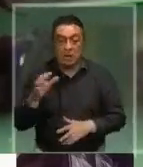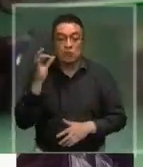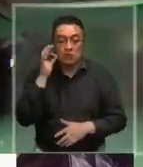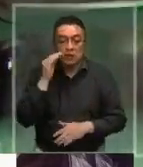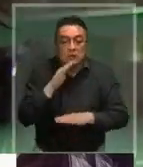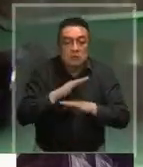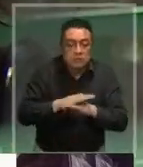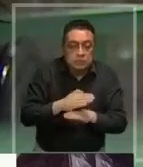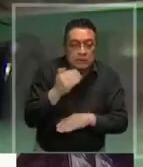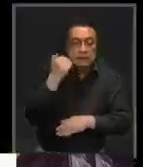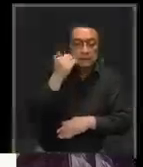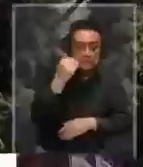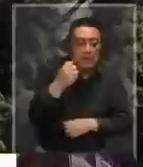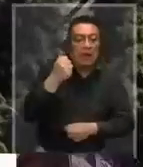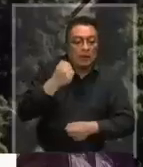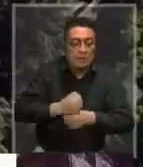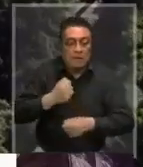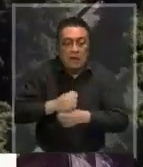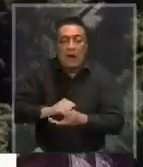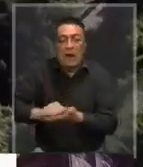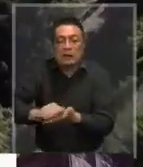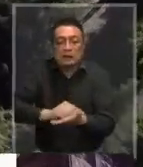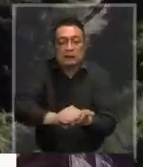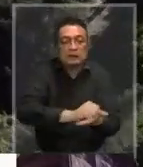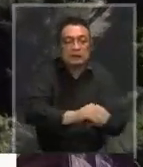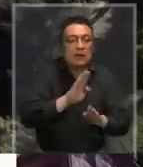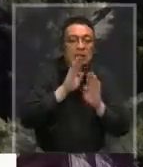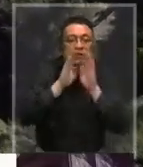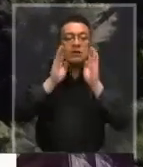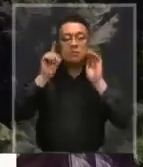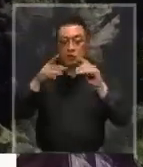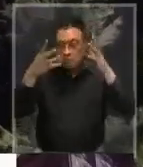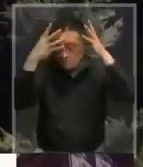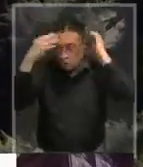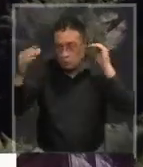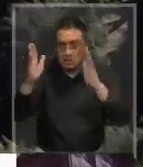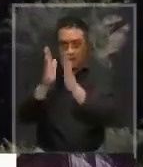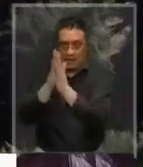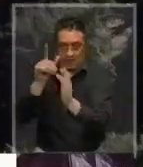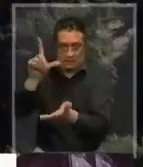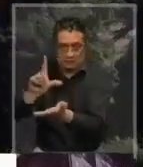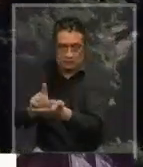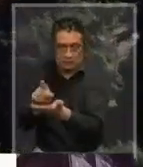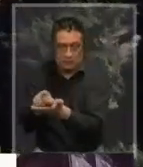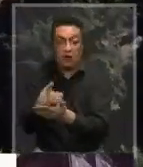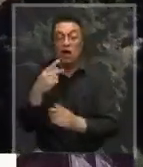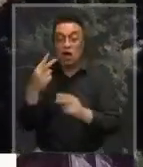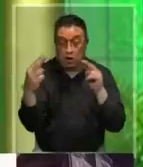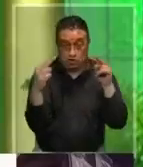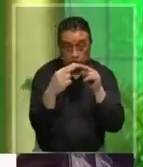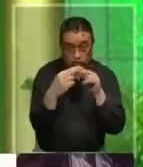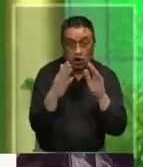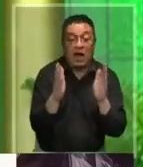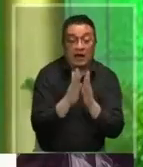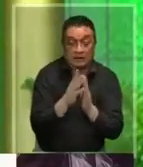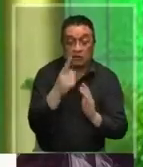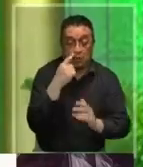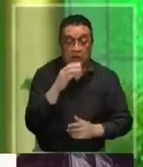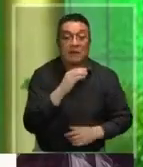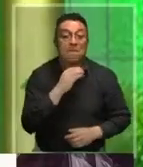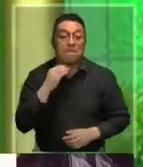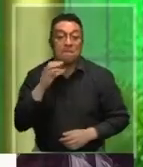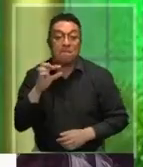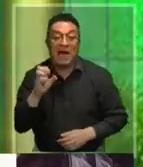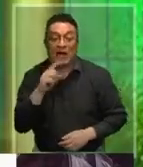tímida que trabajaba haciendo el aseo en el templo de macul conoció al obispo Casanova en la iglesia y asegura que la